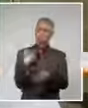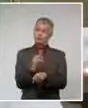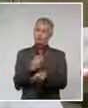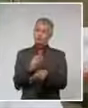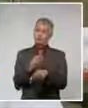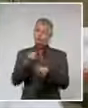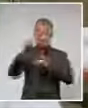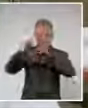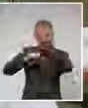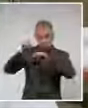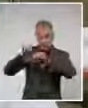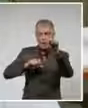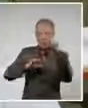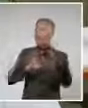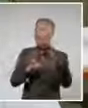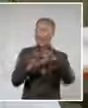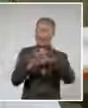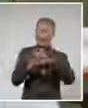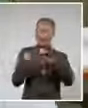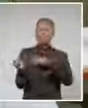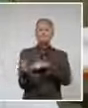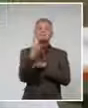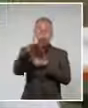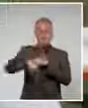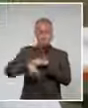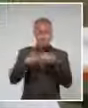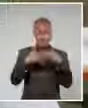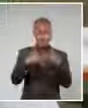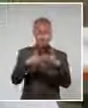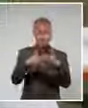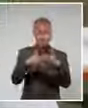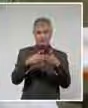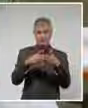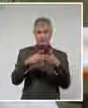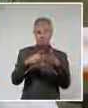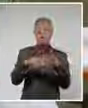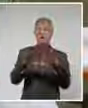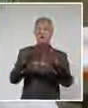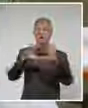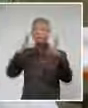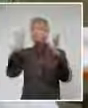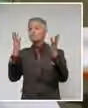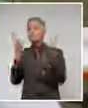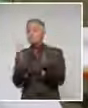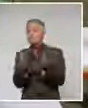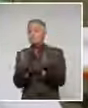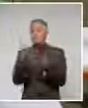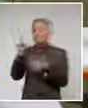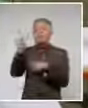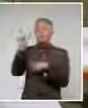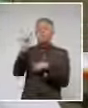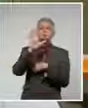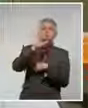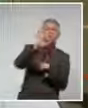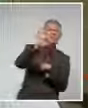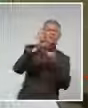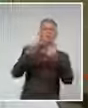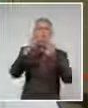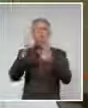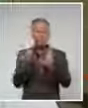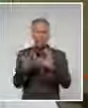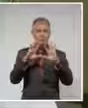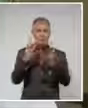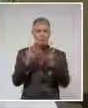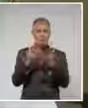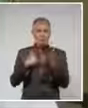compleja, primera vez en la provincia, pocas veces en Cuba, menos de 5 veces en el mundo, y definitivamente fue un reto para mí como médico,